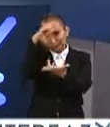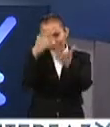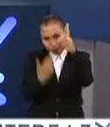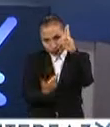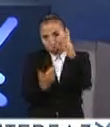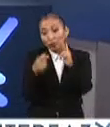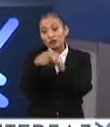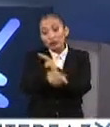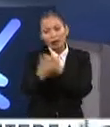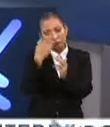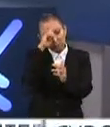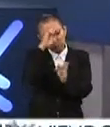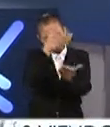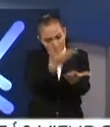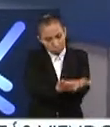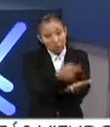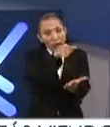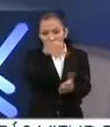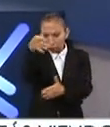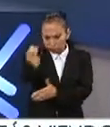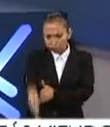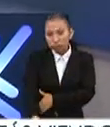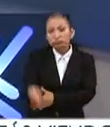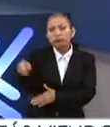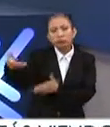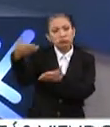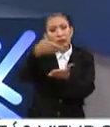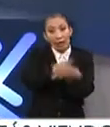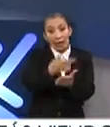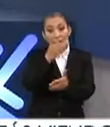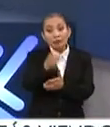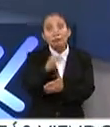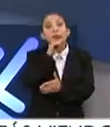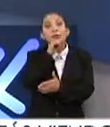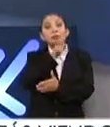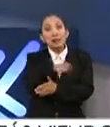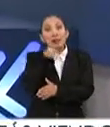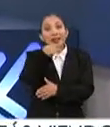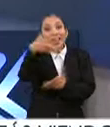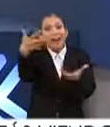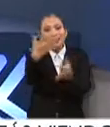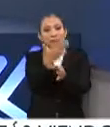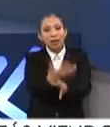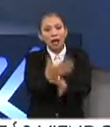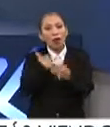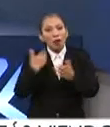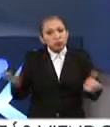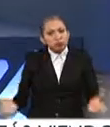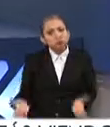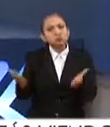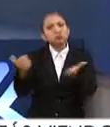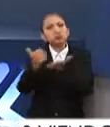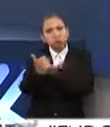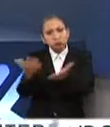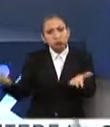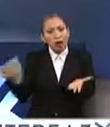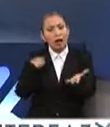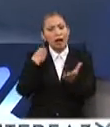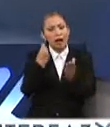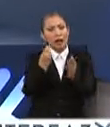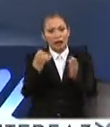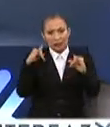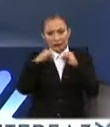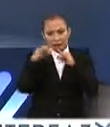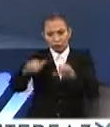Revolución. Se le hizo esta propuesta, él aceptó, y no solamente la aceptó, sino que además pues, le dio un gran impulso a la formación de